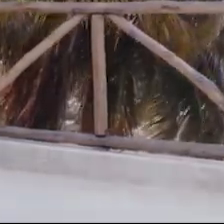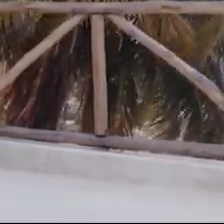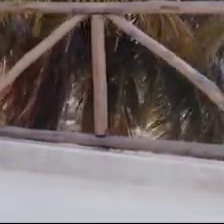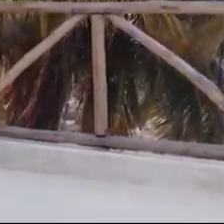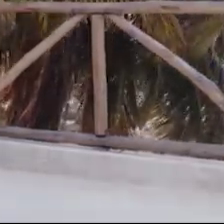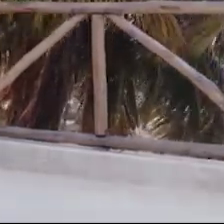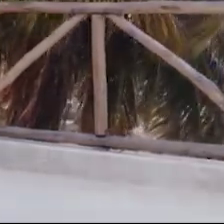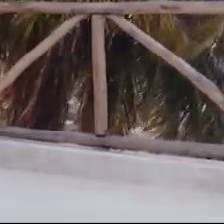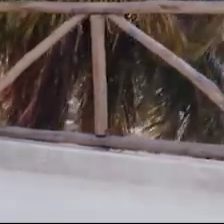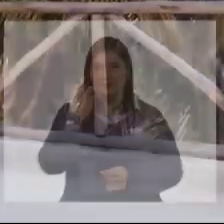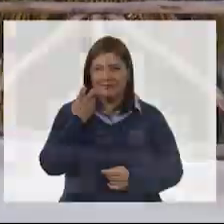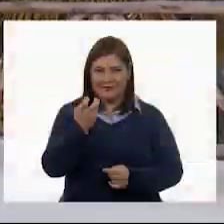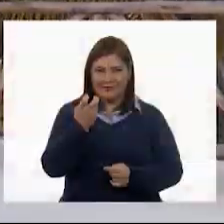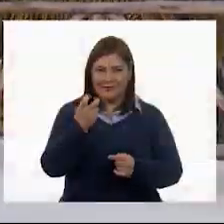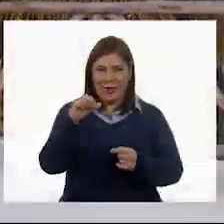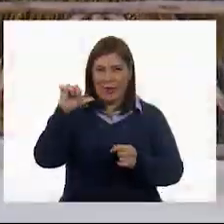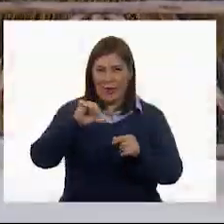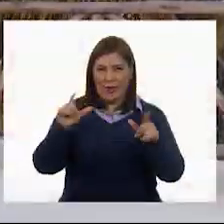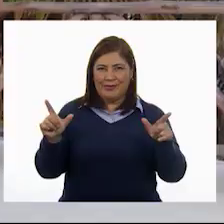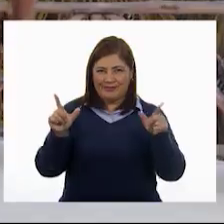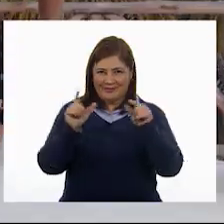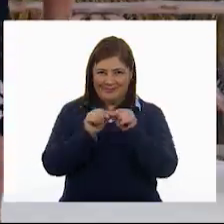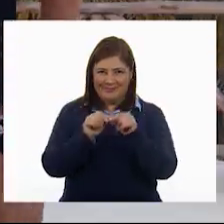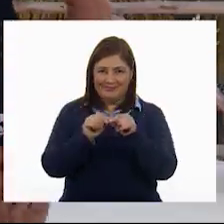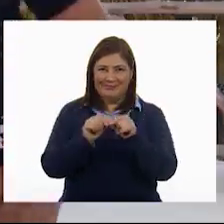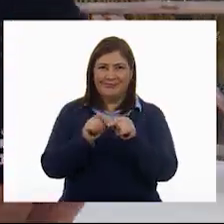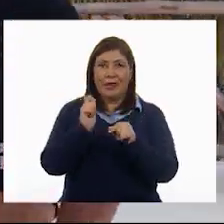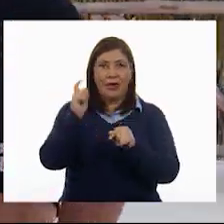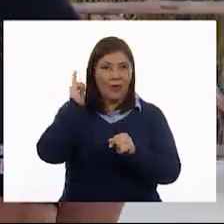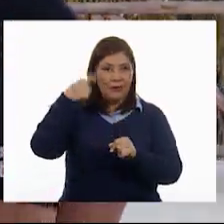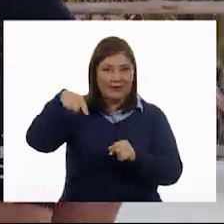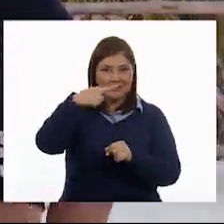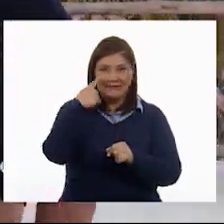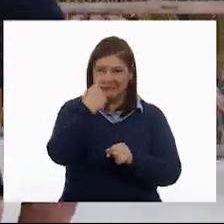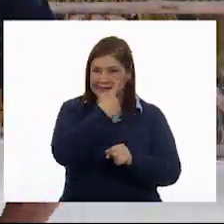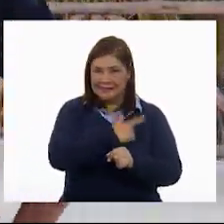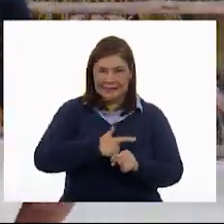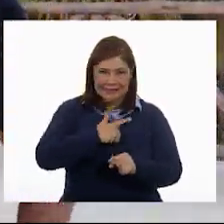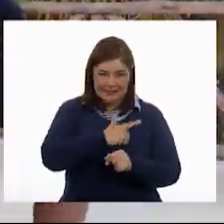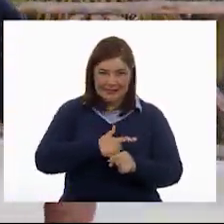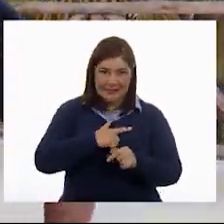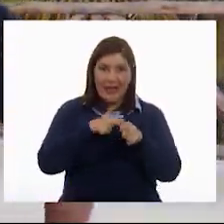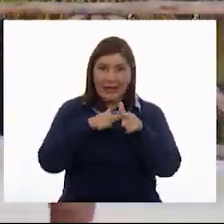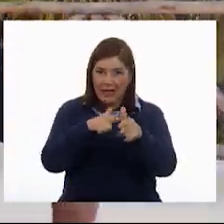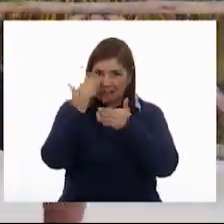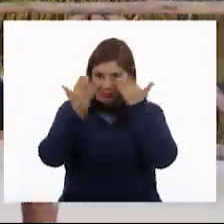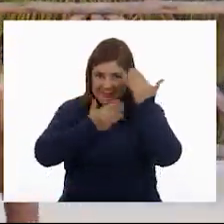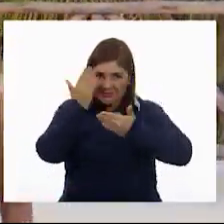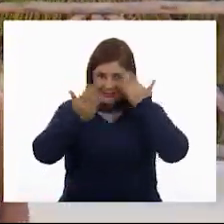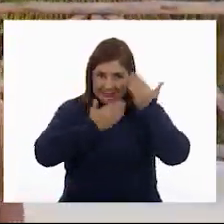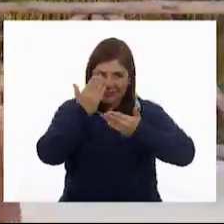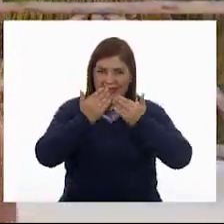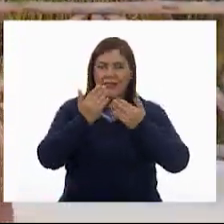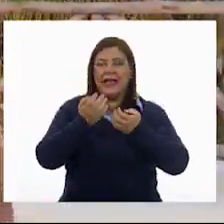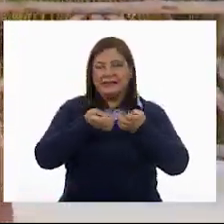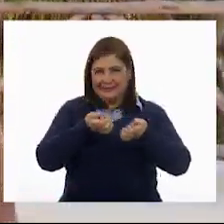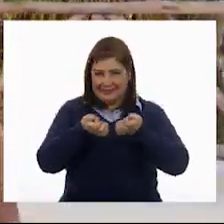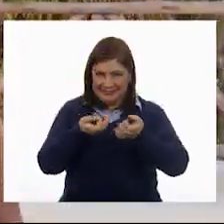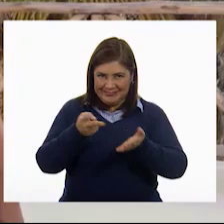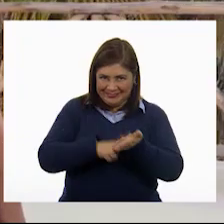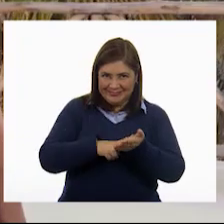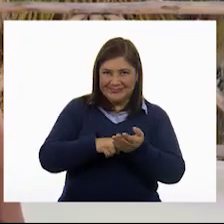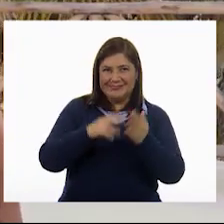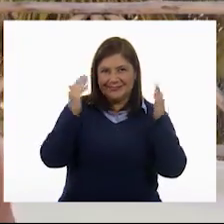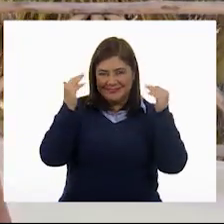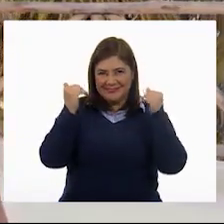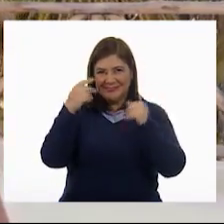Y con eso terminamos el día de hoy. Espero les haya gustado. Sigan estudiando y haciendo ejercicios. Se despide